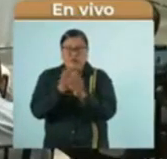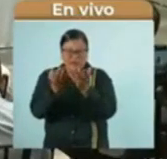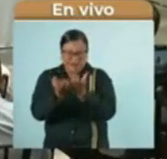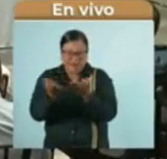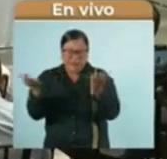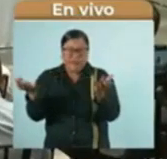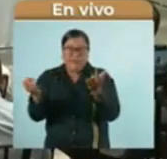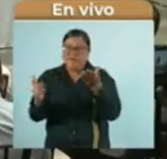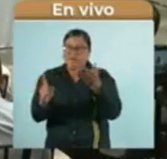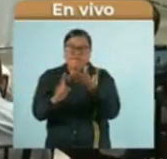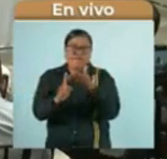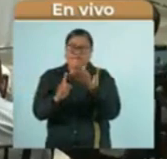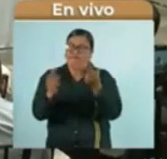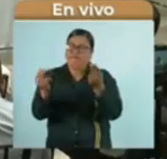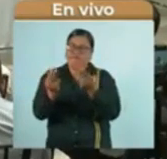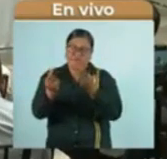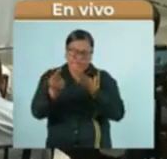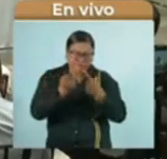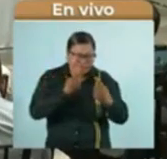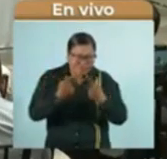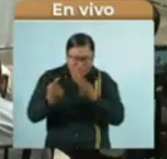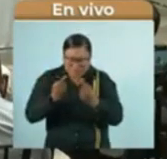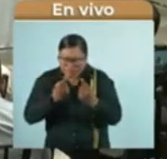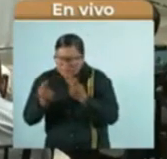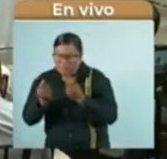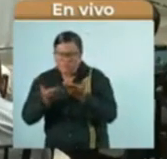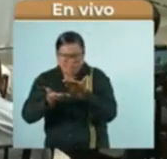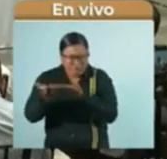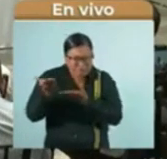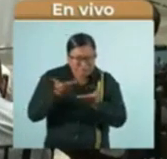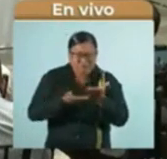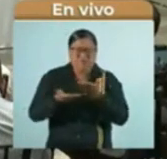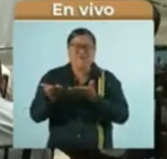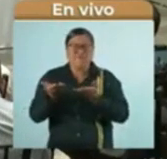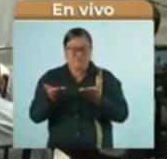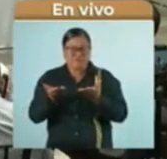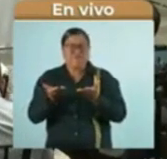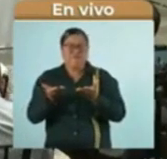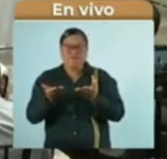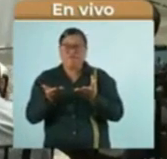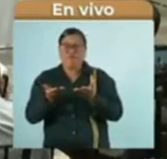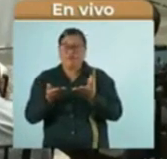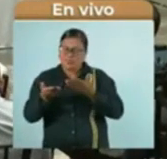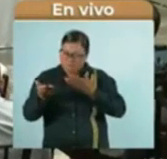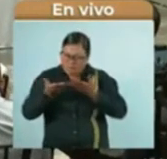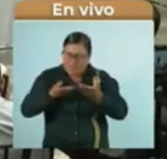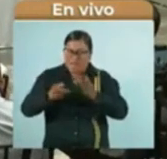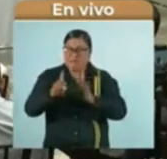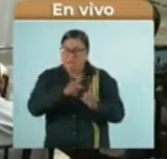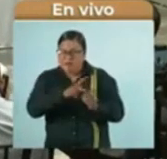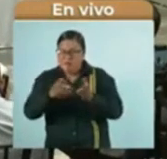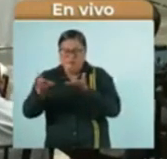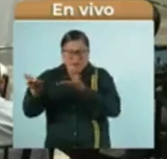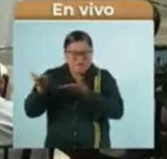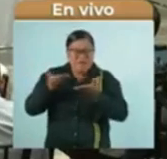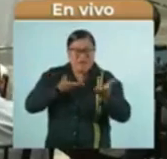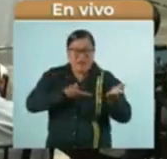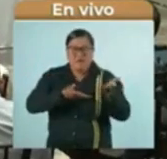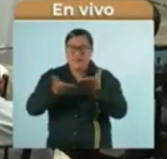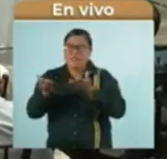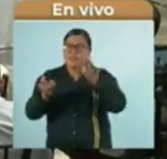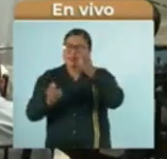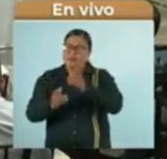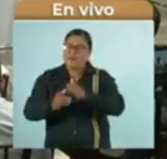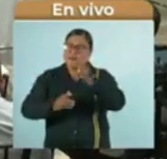es el diálogo la concertación más diálogo y todo el tiempo las